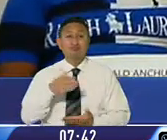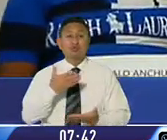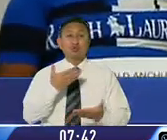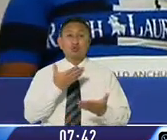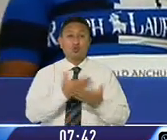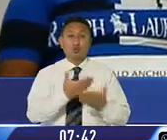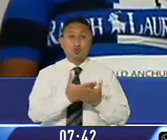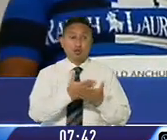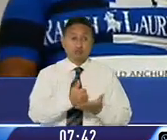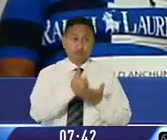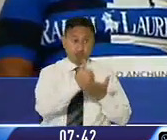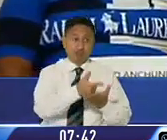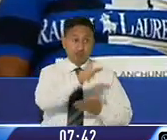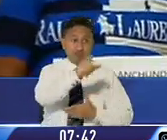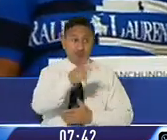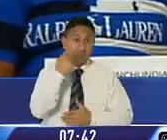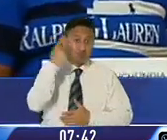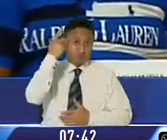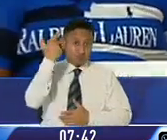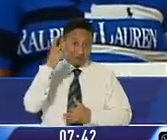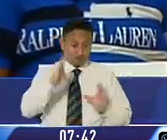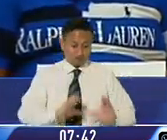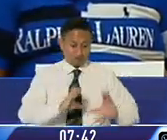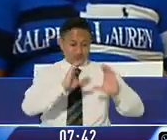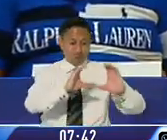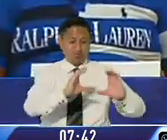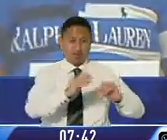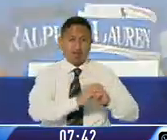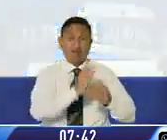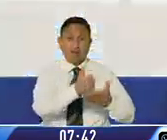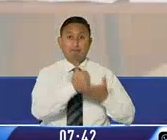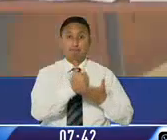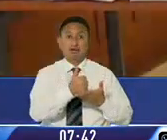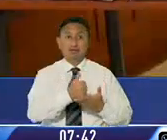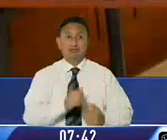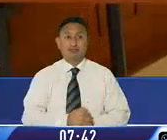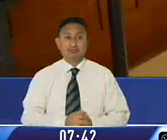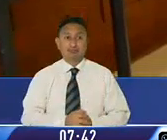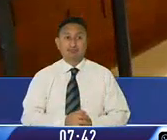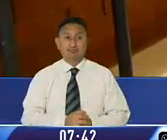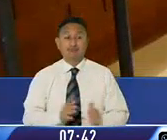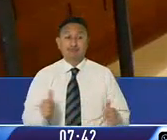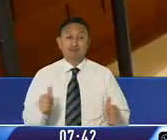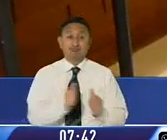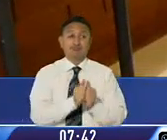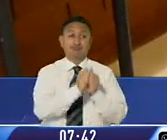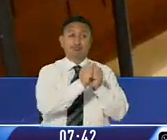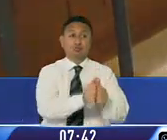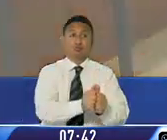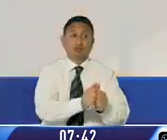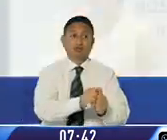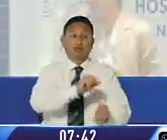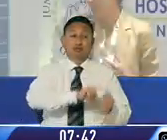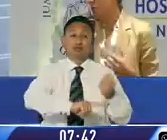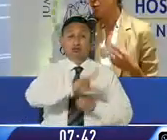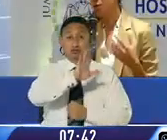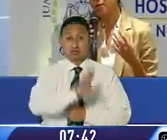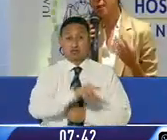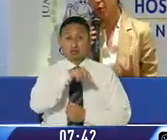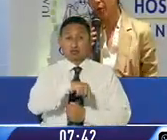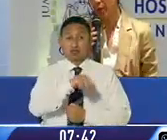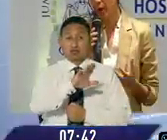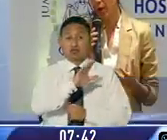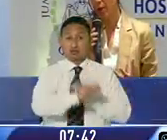de Guayaquil entregó a los dichosos padres un paquete integral de beneficios. El acompañamiento integral a los 5 niños durante